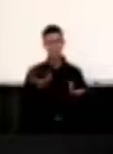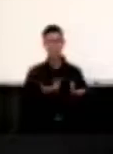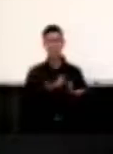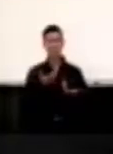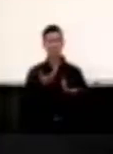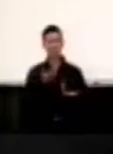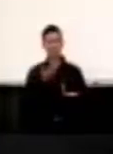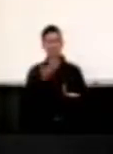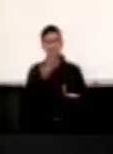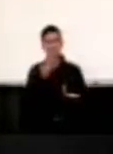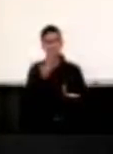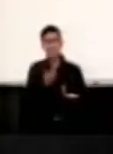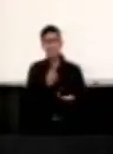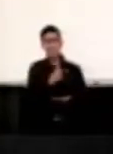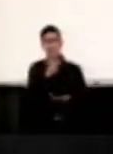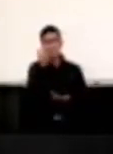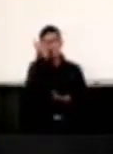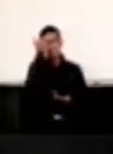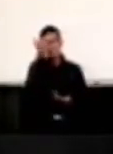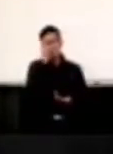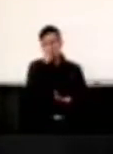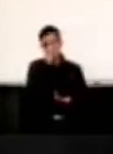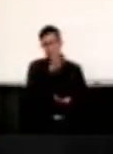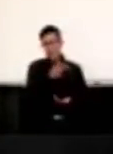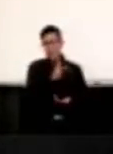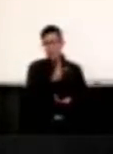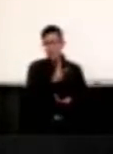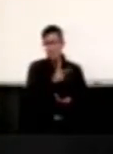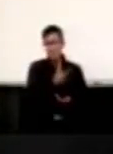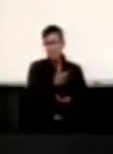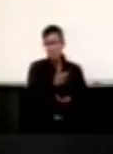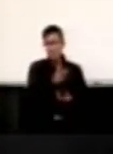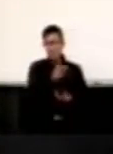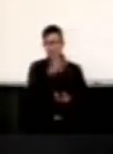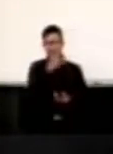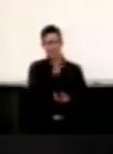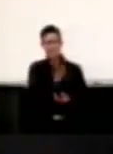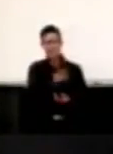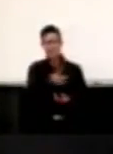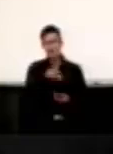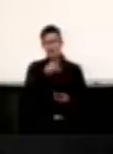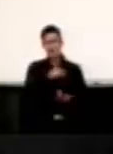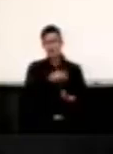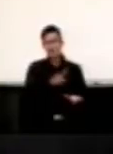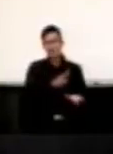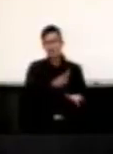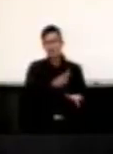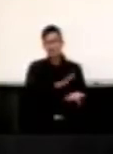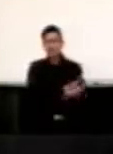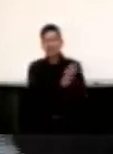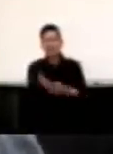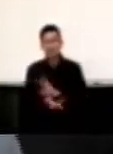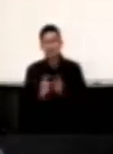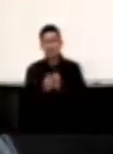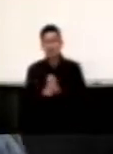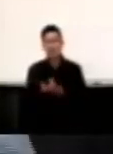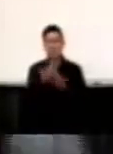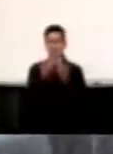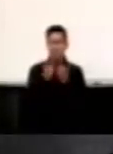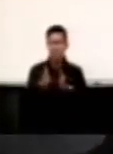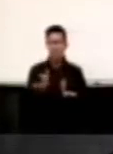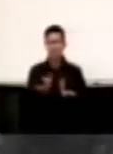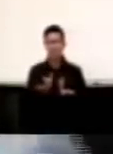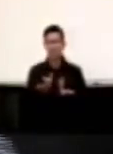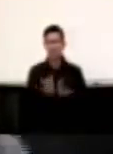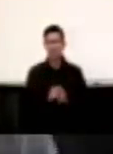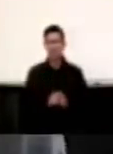todo gobierno, en esa parte no está mal. Pero analíticamente es falso, ¿no? Analíticamente es falso, no hay ninguna transformación. Lo que se